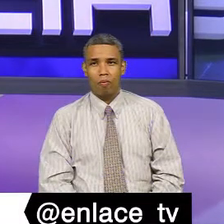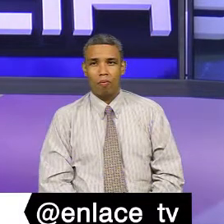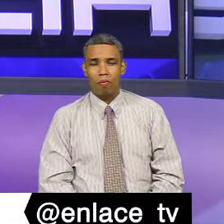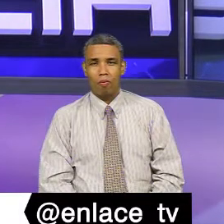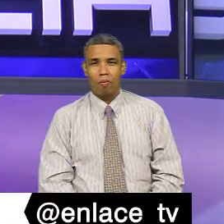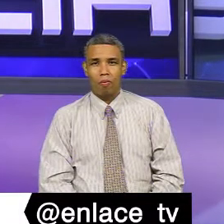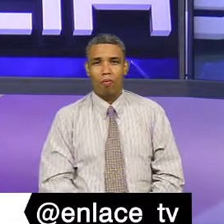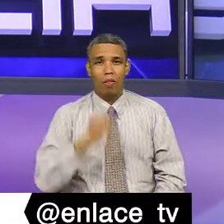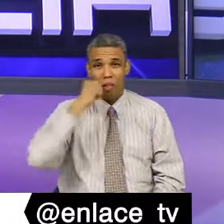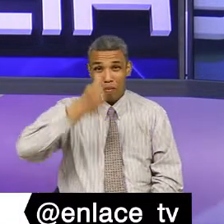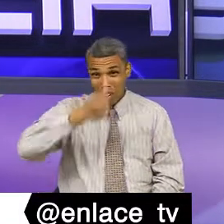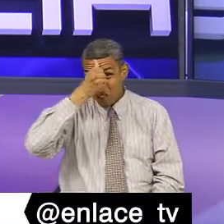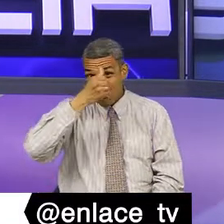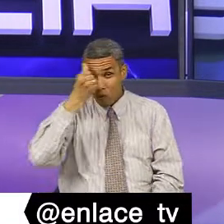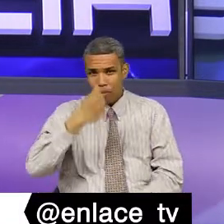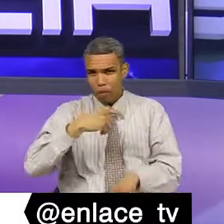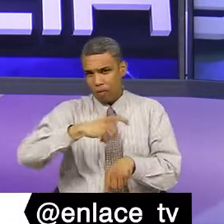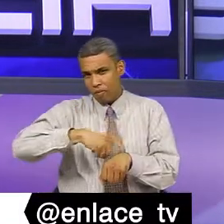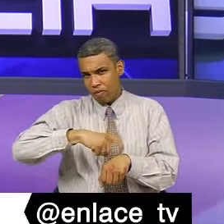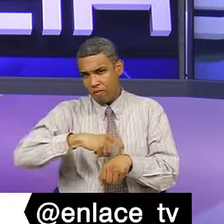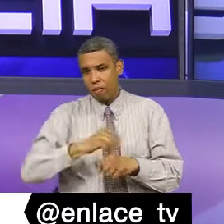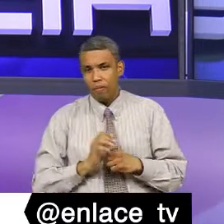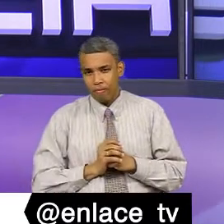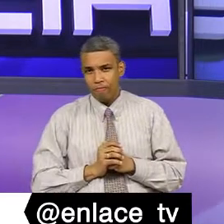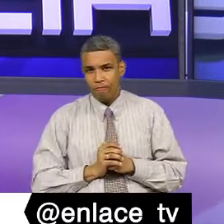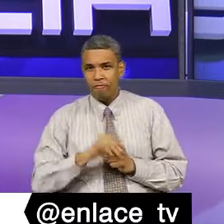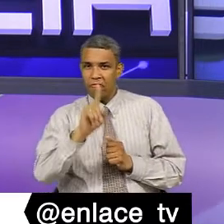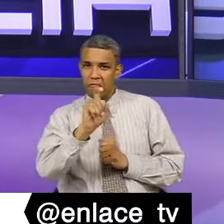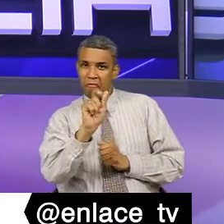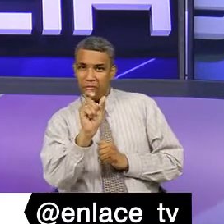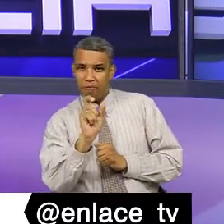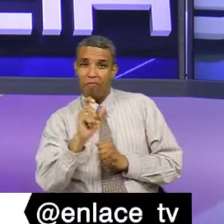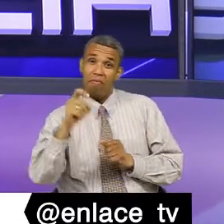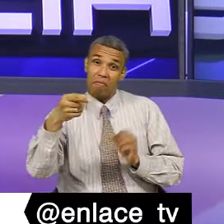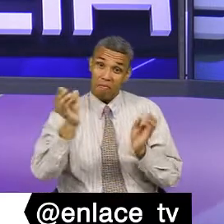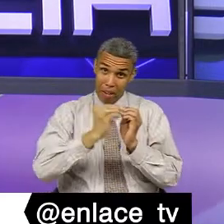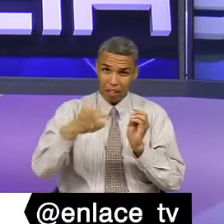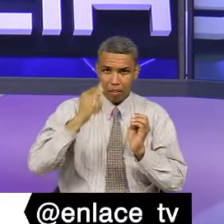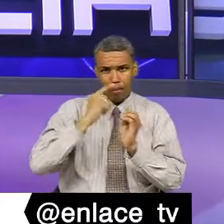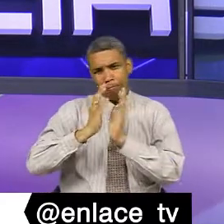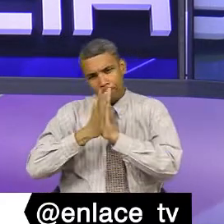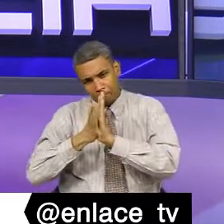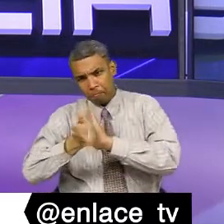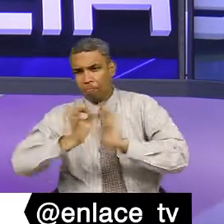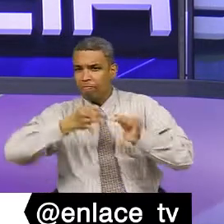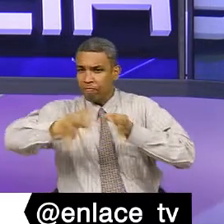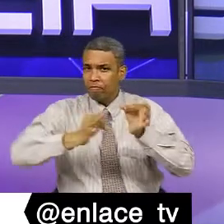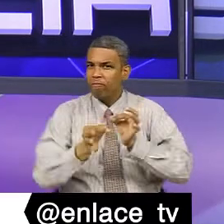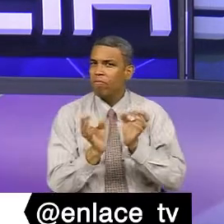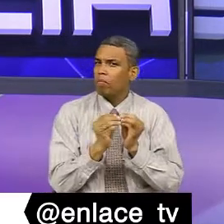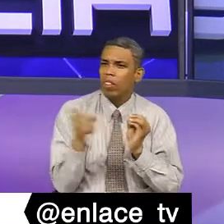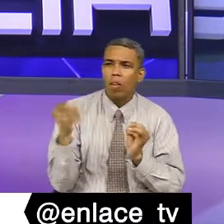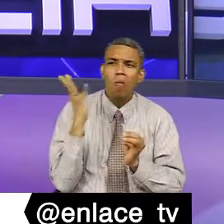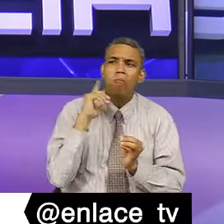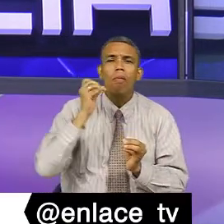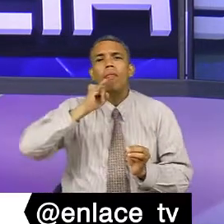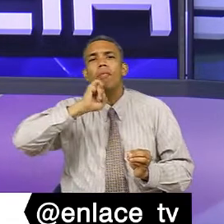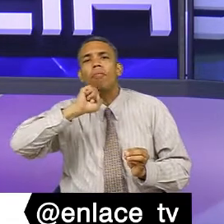Mañana domingo 25 de septiembre tenemos una nueva cita, 6:30 en punto de la tarde, para contarles más de lo que pasa en nuestra